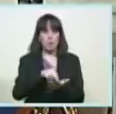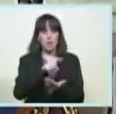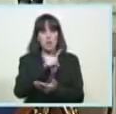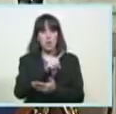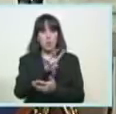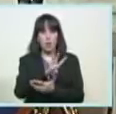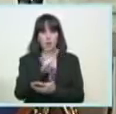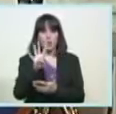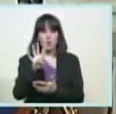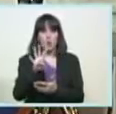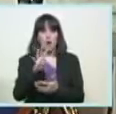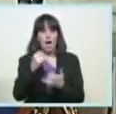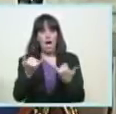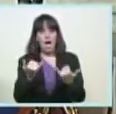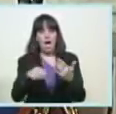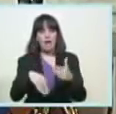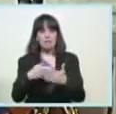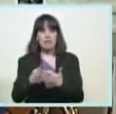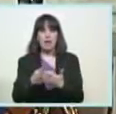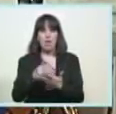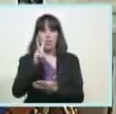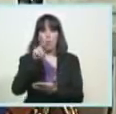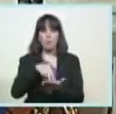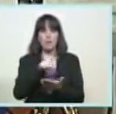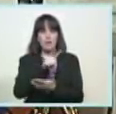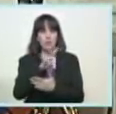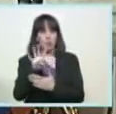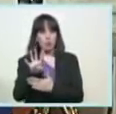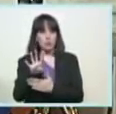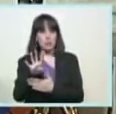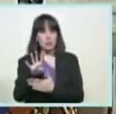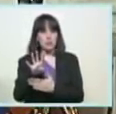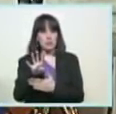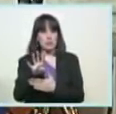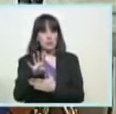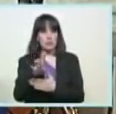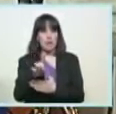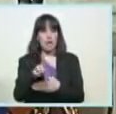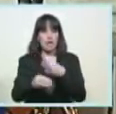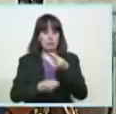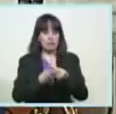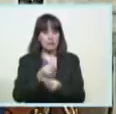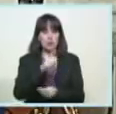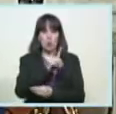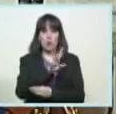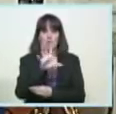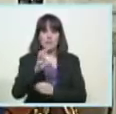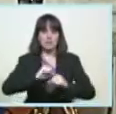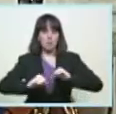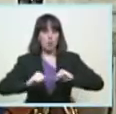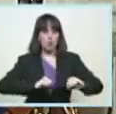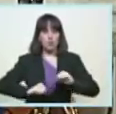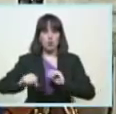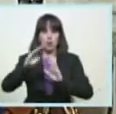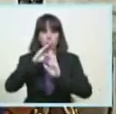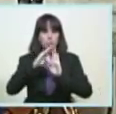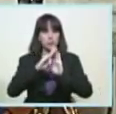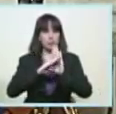2014 dejo en lo que yo llamo los 15 motores de la agenda